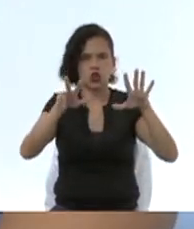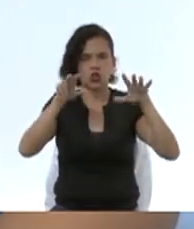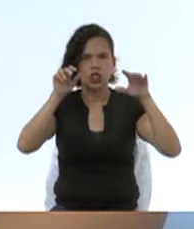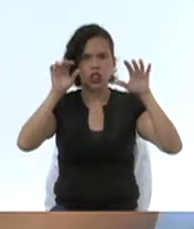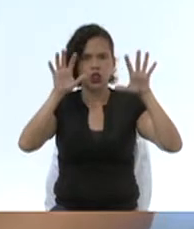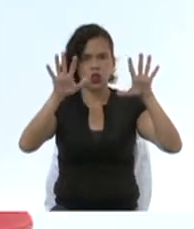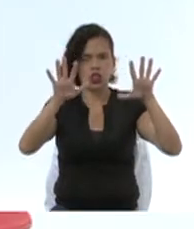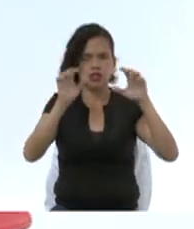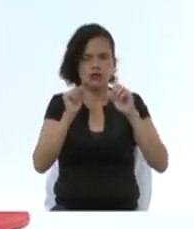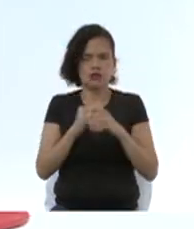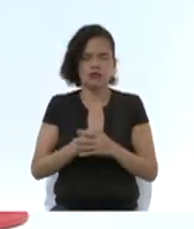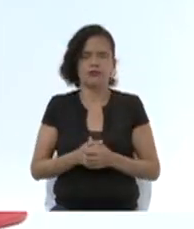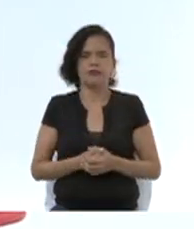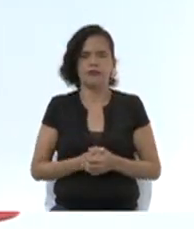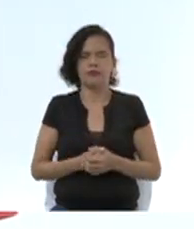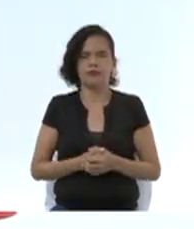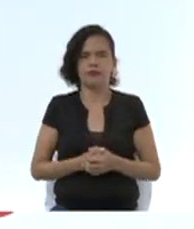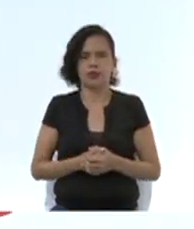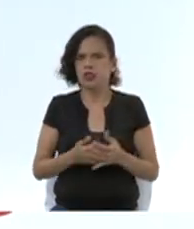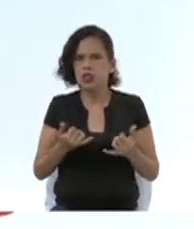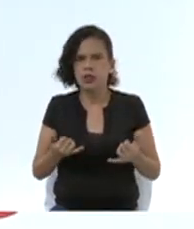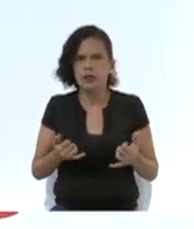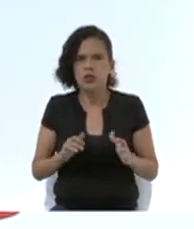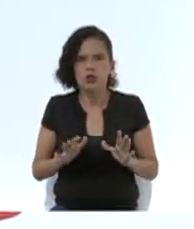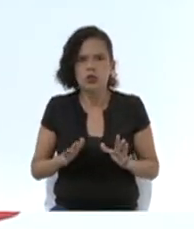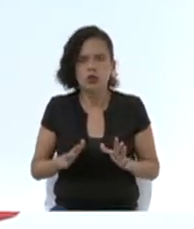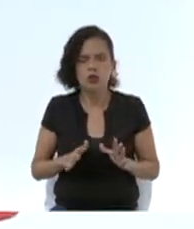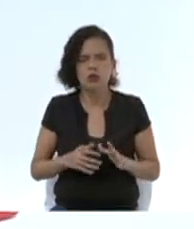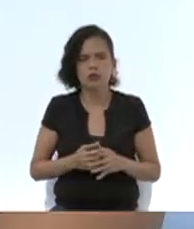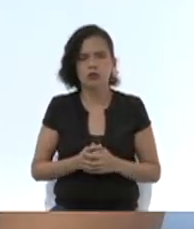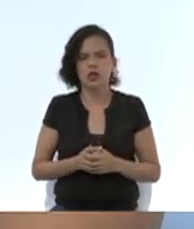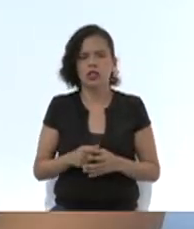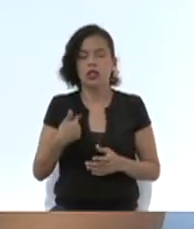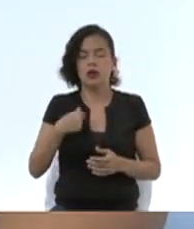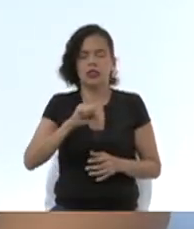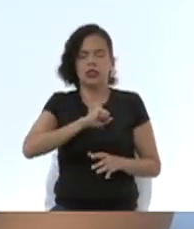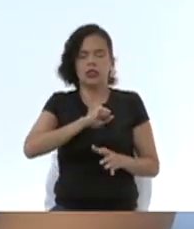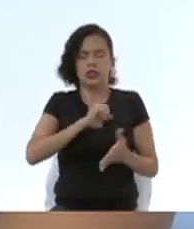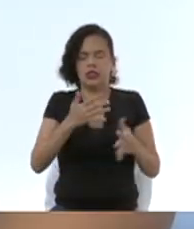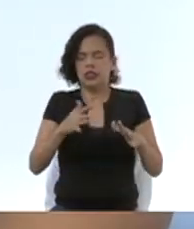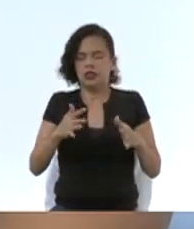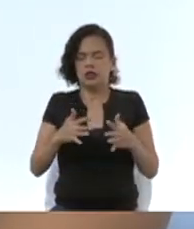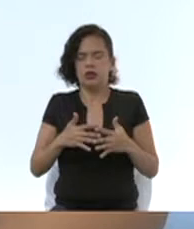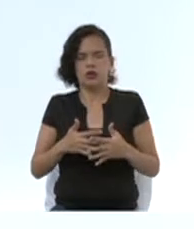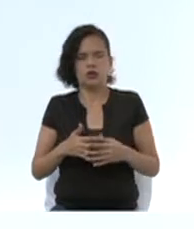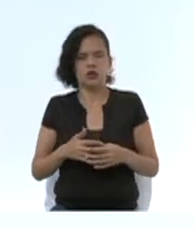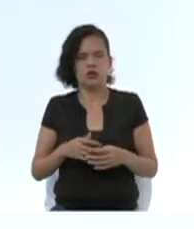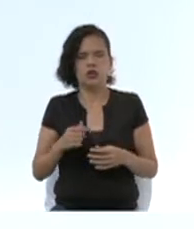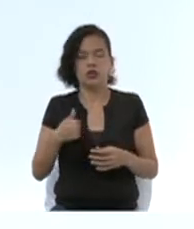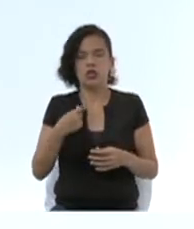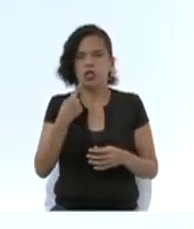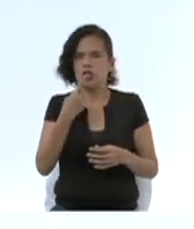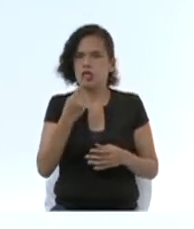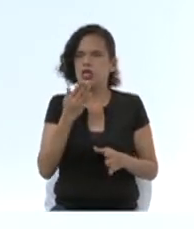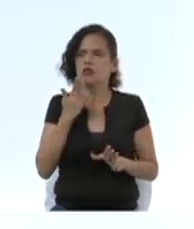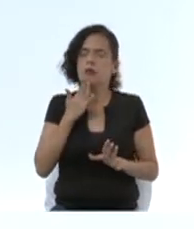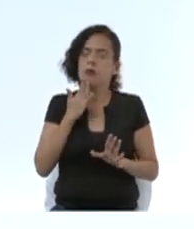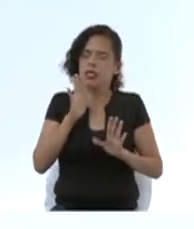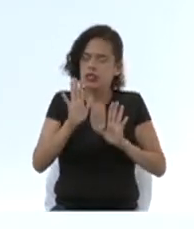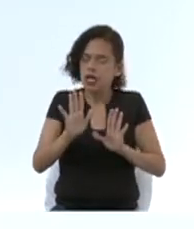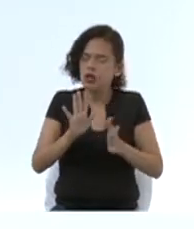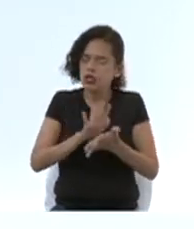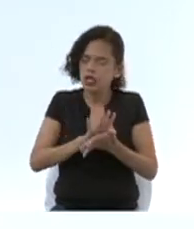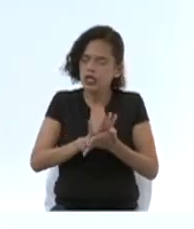1810. Ajá. ¿Qué te pasó? Estaba muy nervioso. Sí, yo le dije a tu mamá, deja lo que él